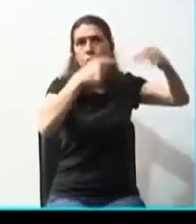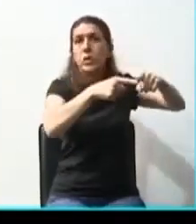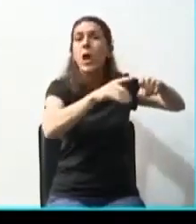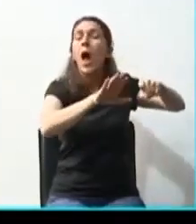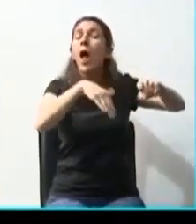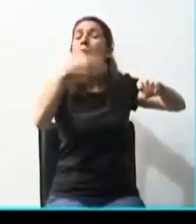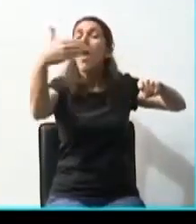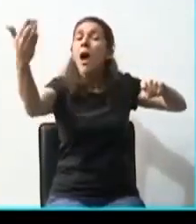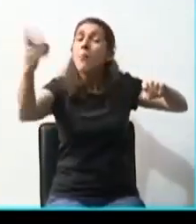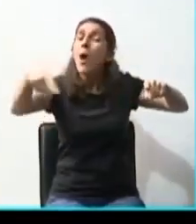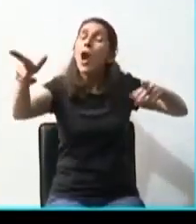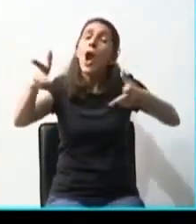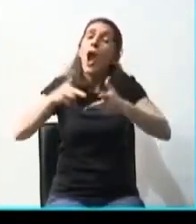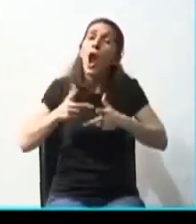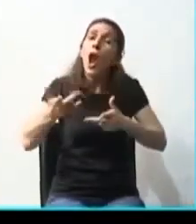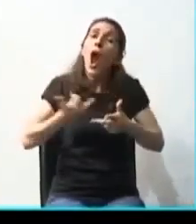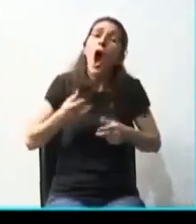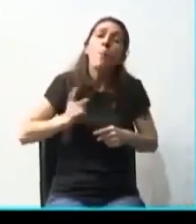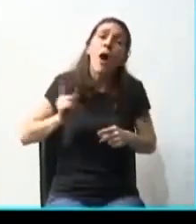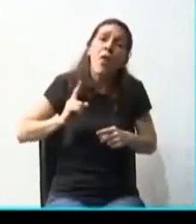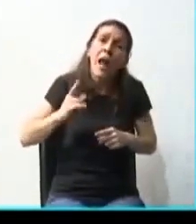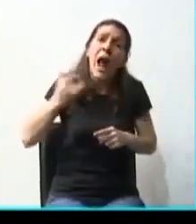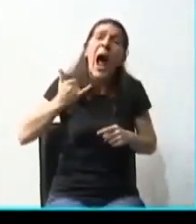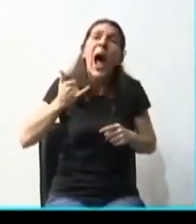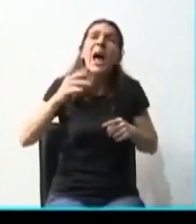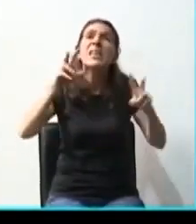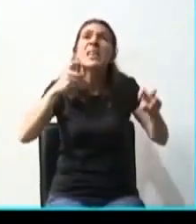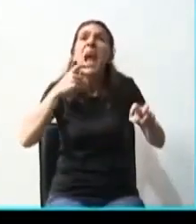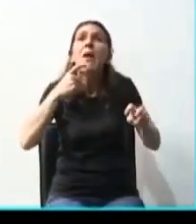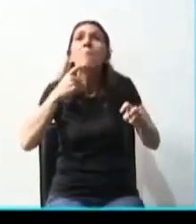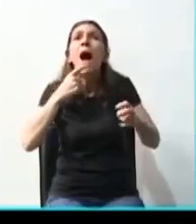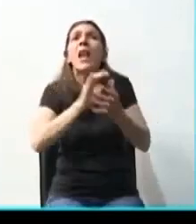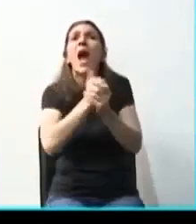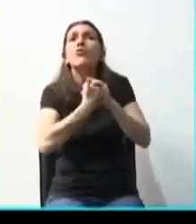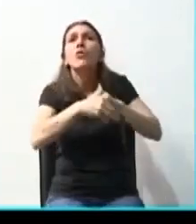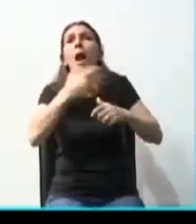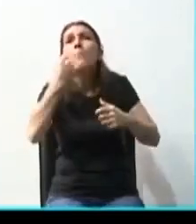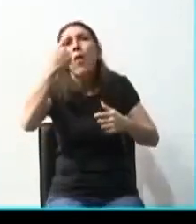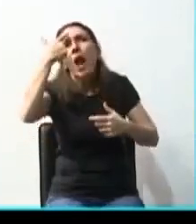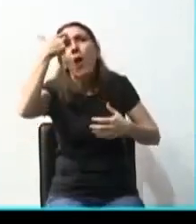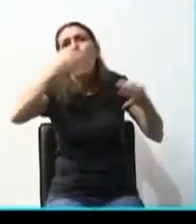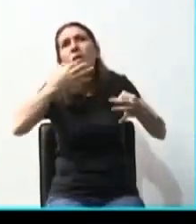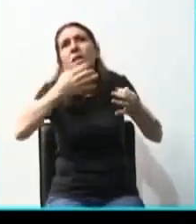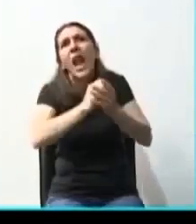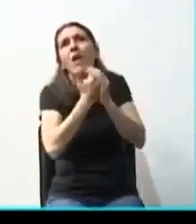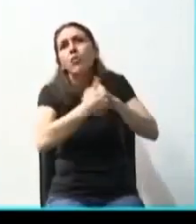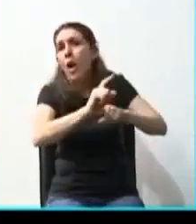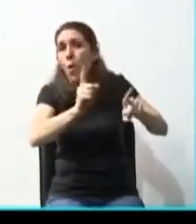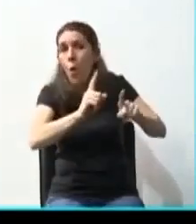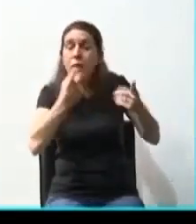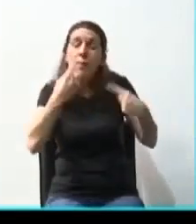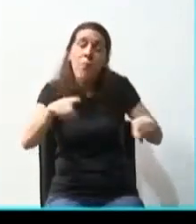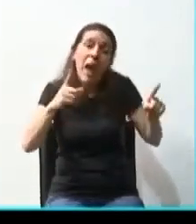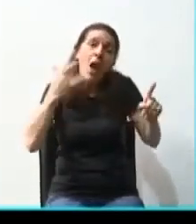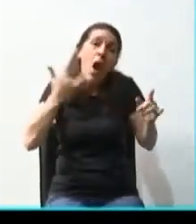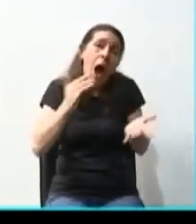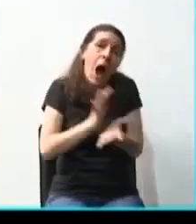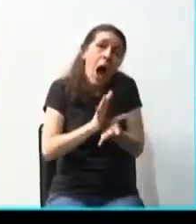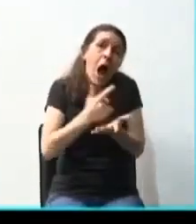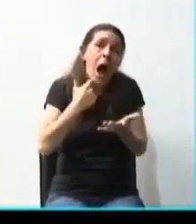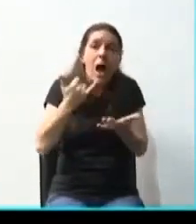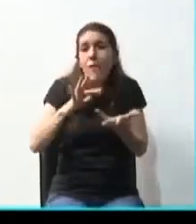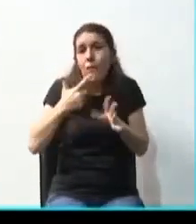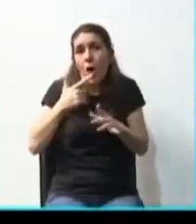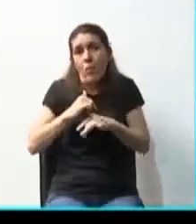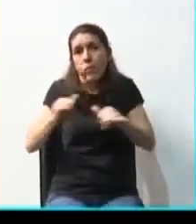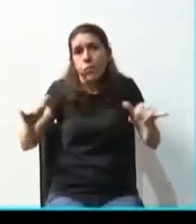luego, no nos vengan a hablar de independencia del Poder Judicial. Háganlo, pero evite las etiquetas marketineras que no resisten